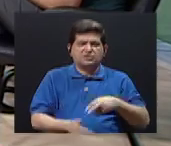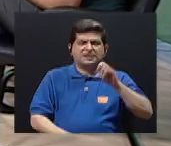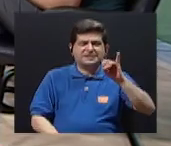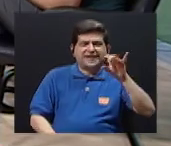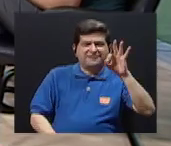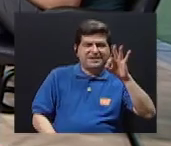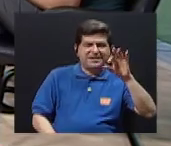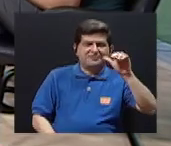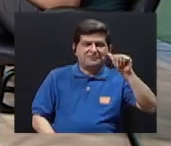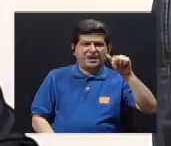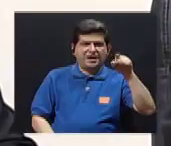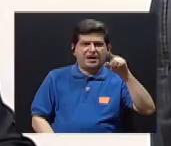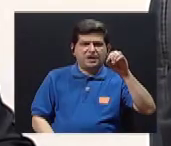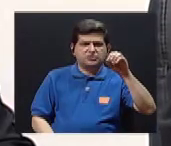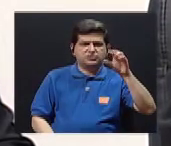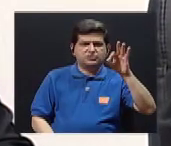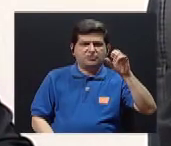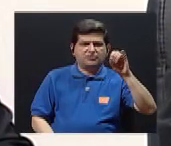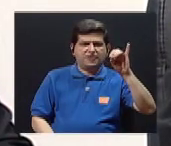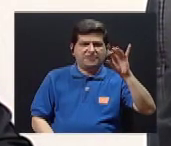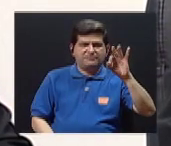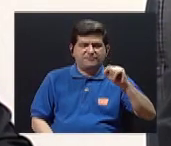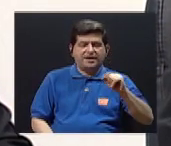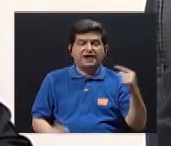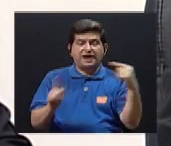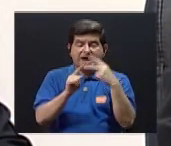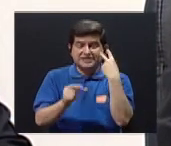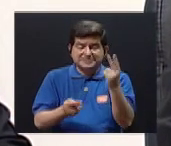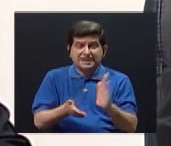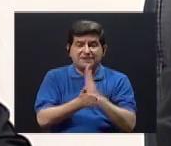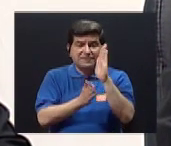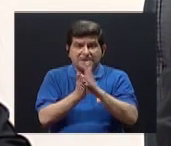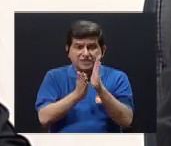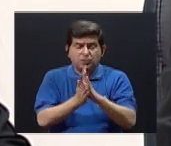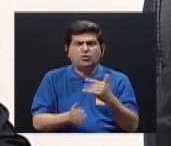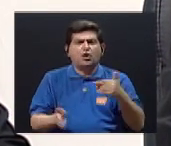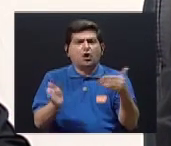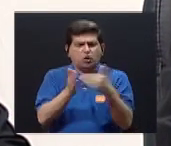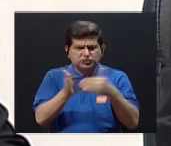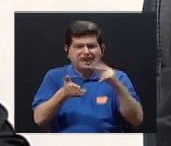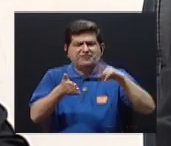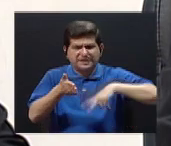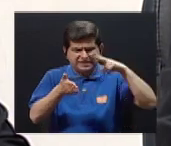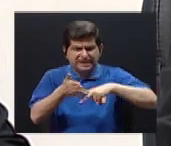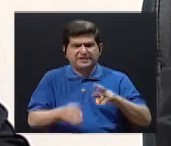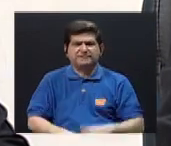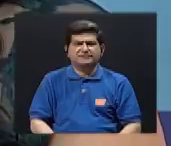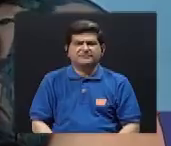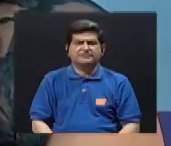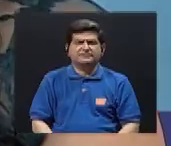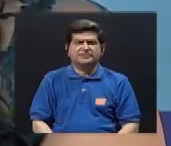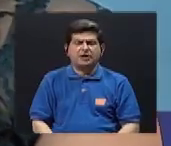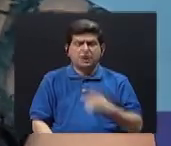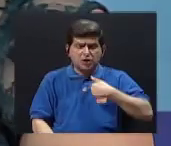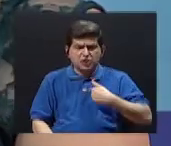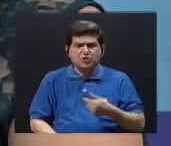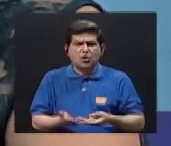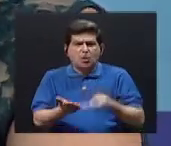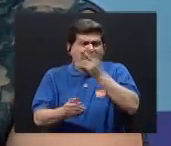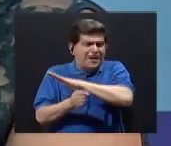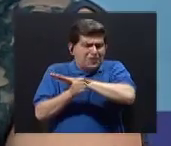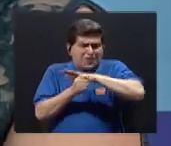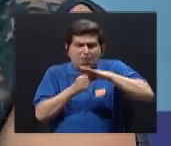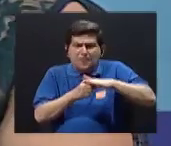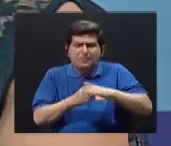pero realmente no recordaba la obra hasta que vi el documental y tuve la inquietud de ir a leerla otra vez. Y entonces aprecié en